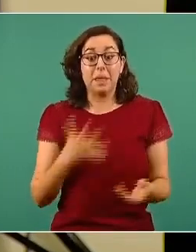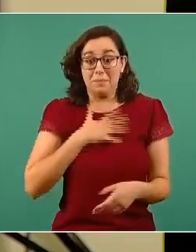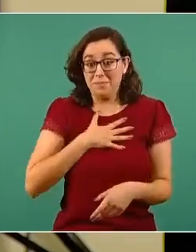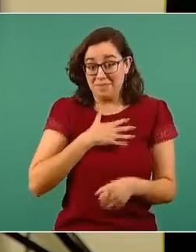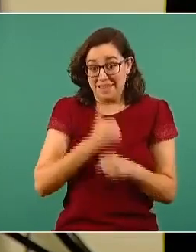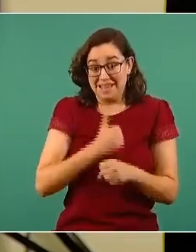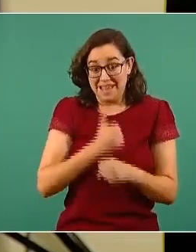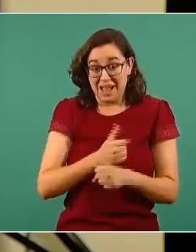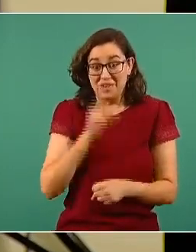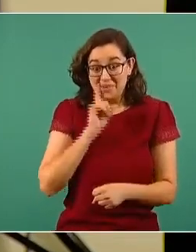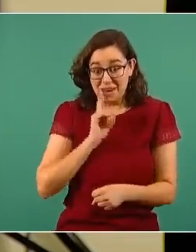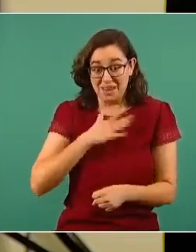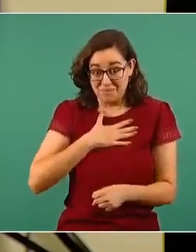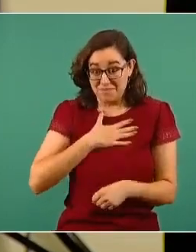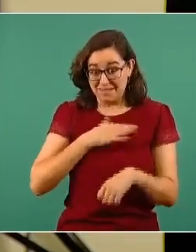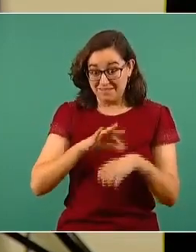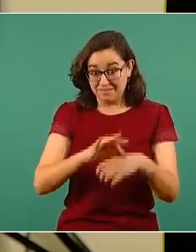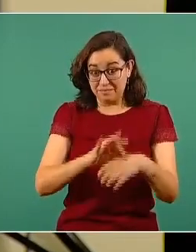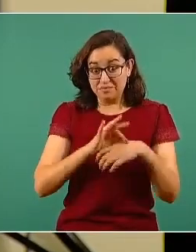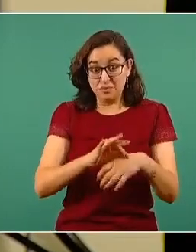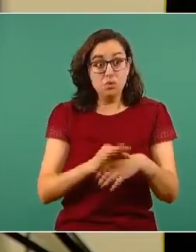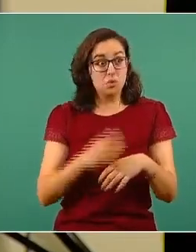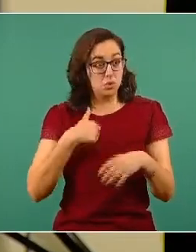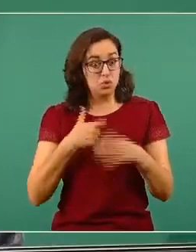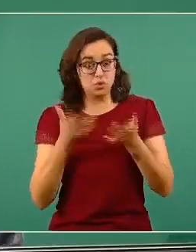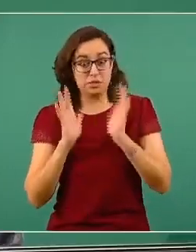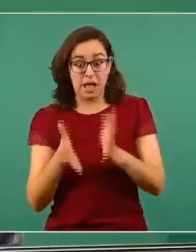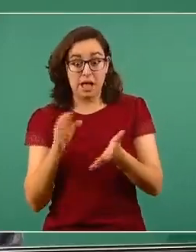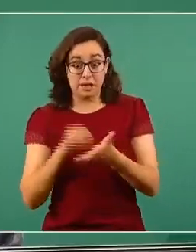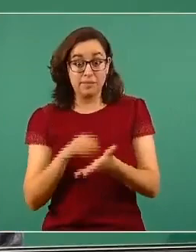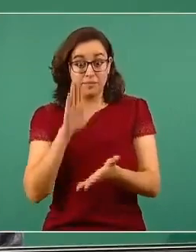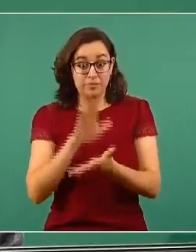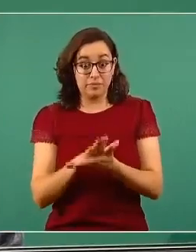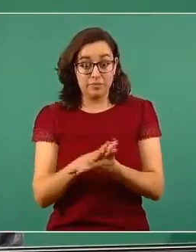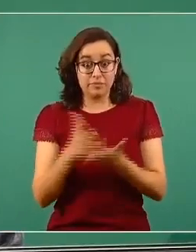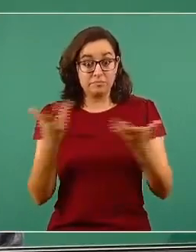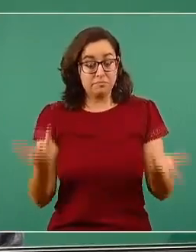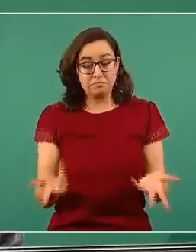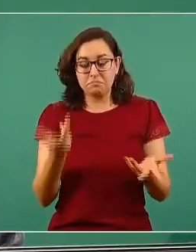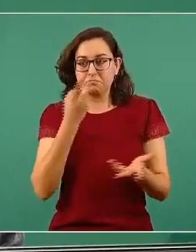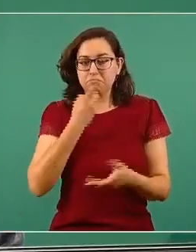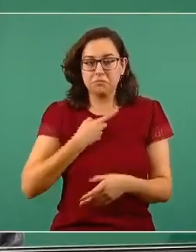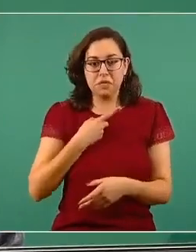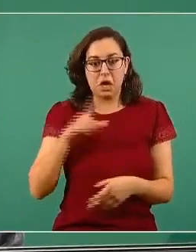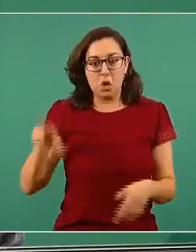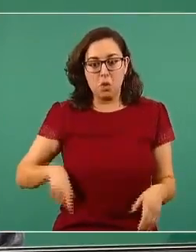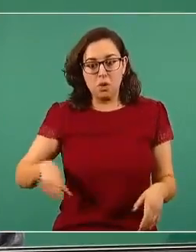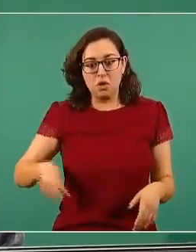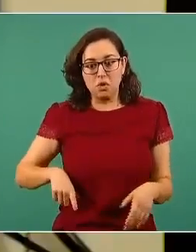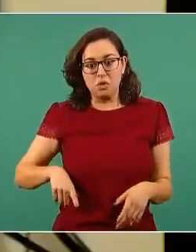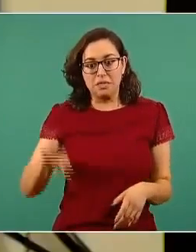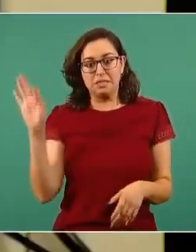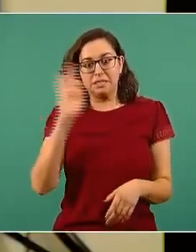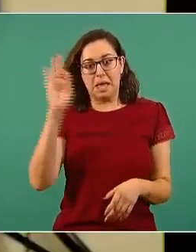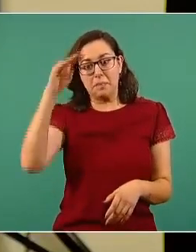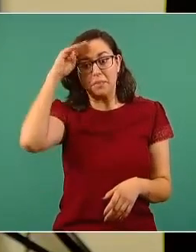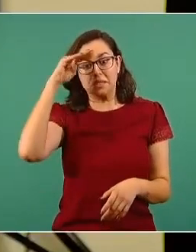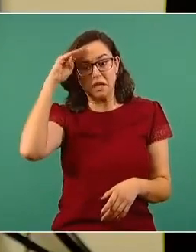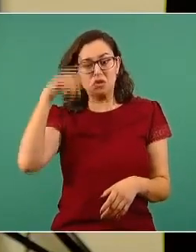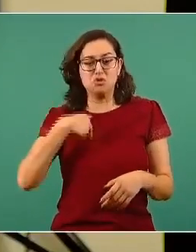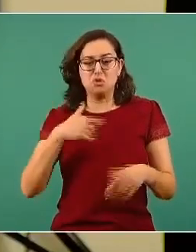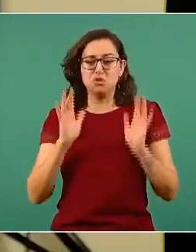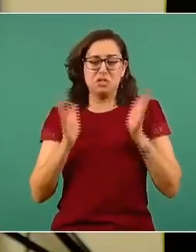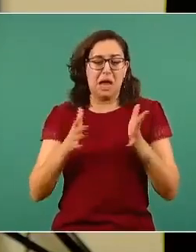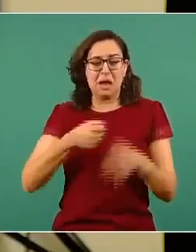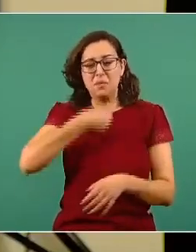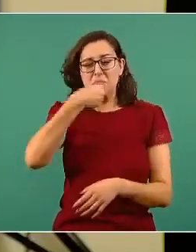parecido, ¿no? Me dijo, yo ya me apunté para que me vacunen, y me dice, yo creo que el gobierno cree que a esta pobre vieja ya más vale no ponerle la